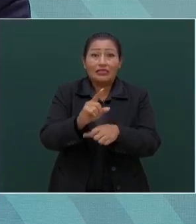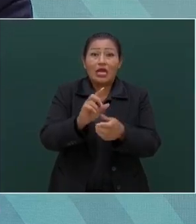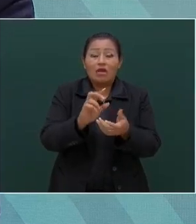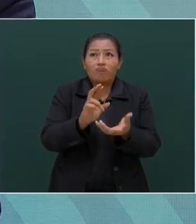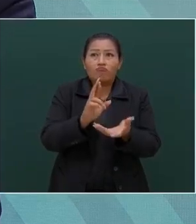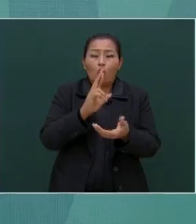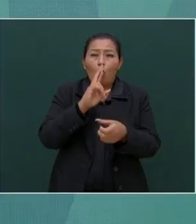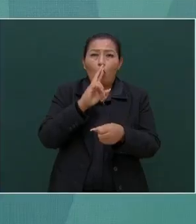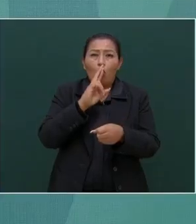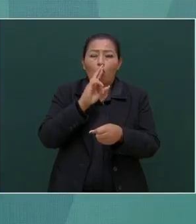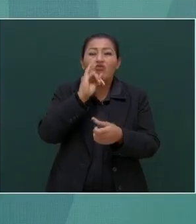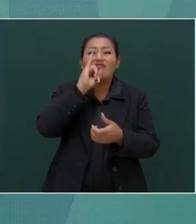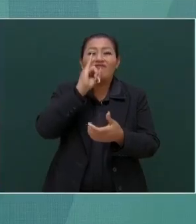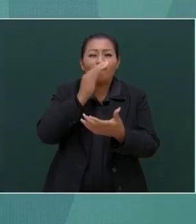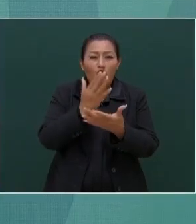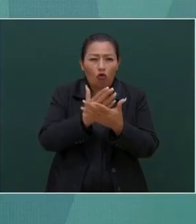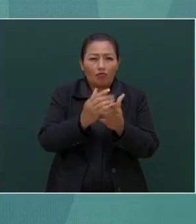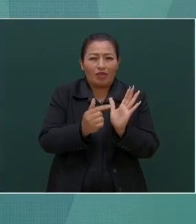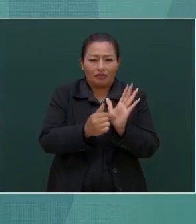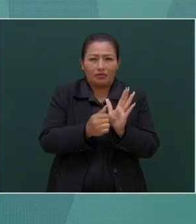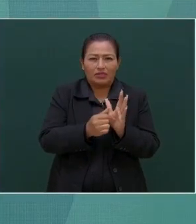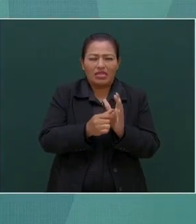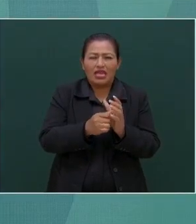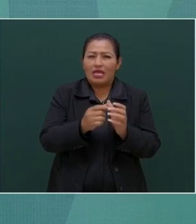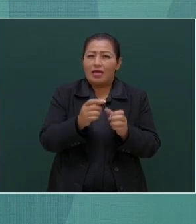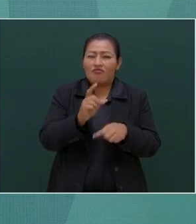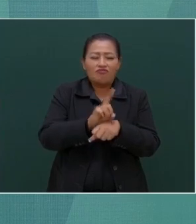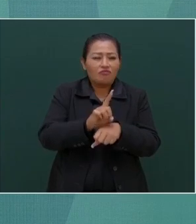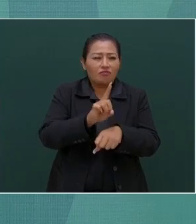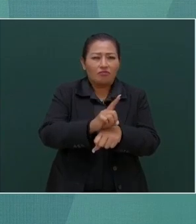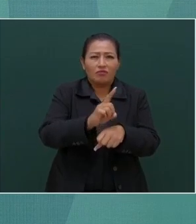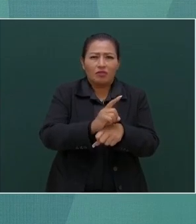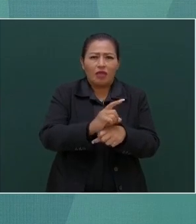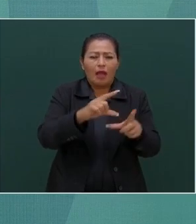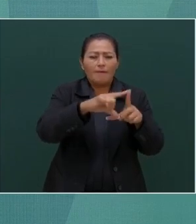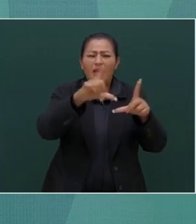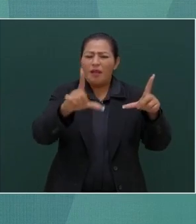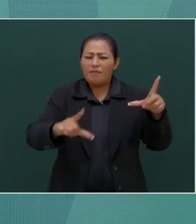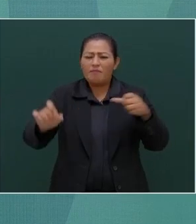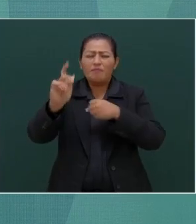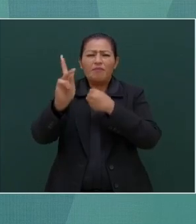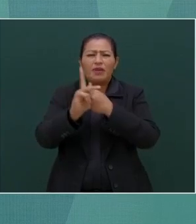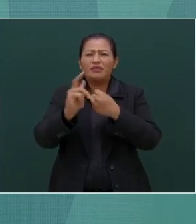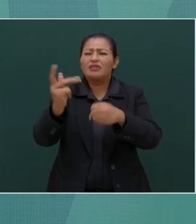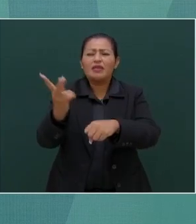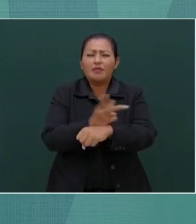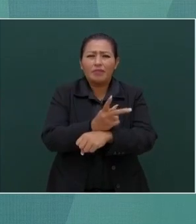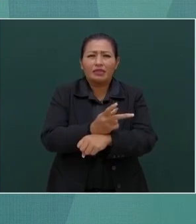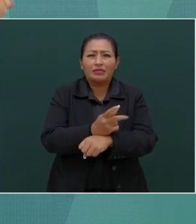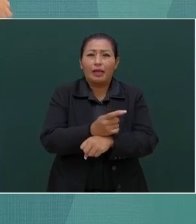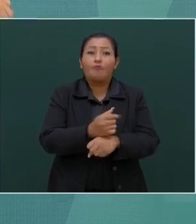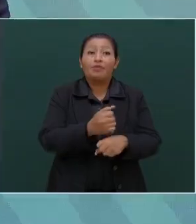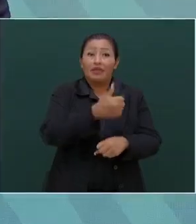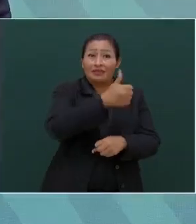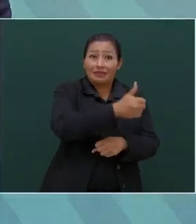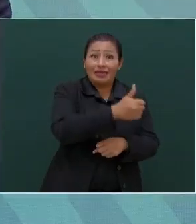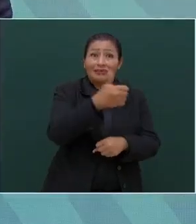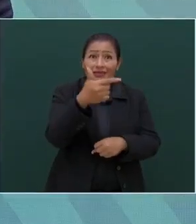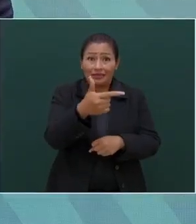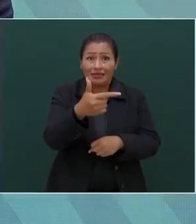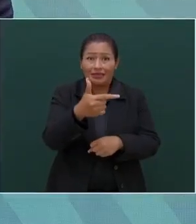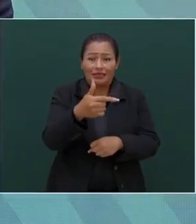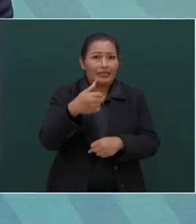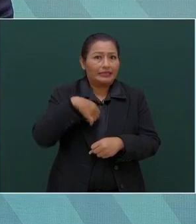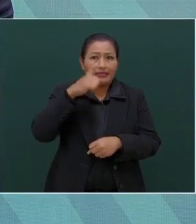parte de lo sucedido en el país, todos los días, de 6 a 7 de la mañana. Eso lo hicimos hoy